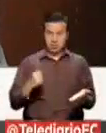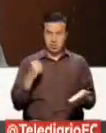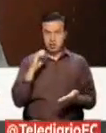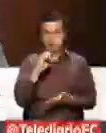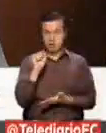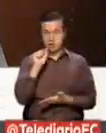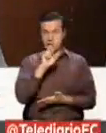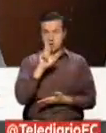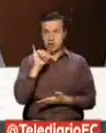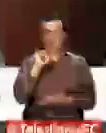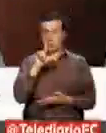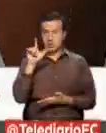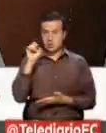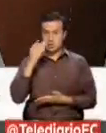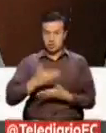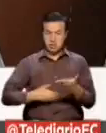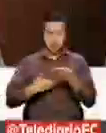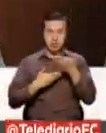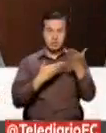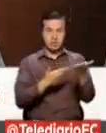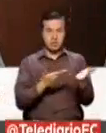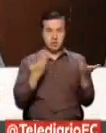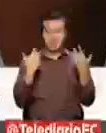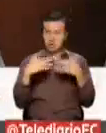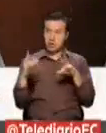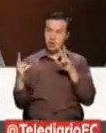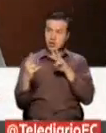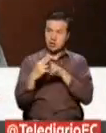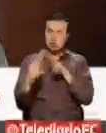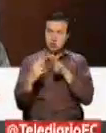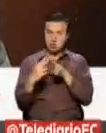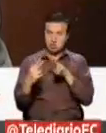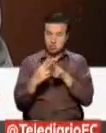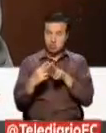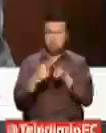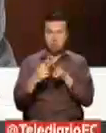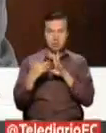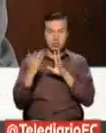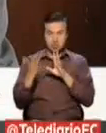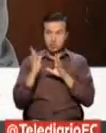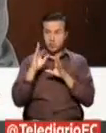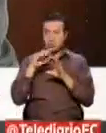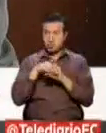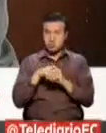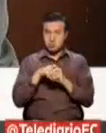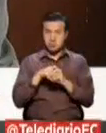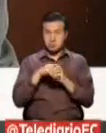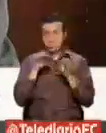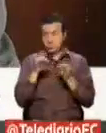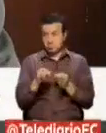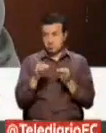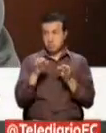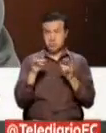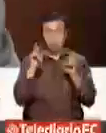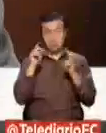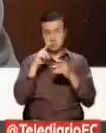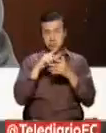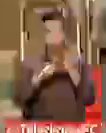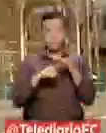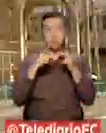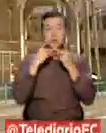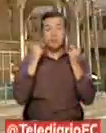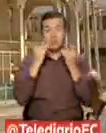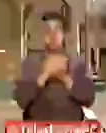Carrillo fue que le conocíamos y que mantenía una conducta aceptable en actos